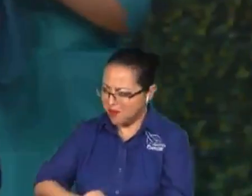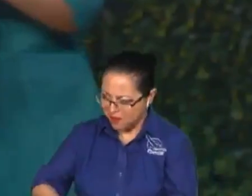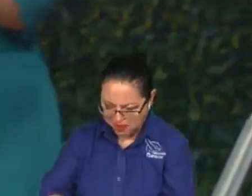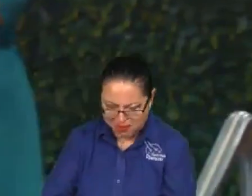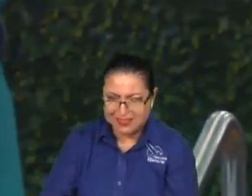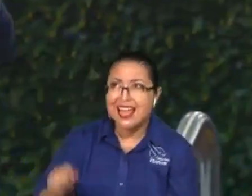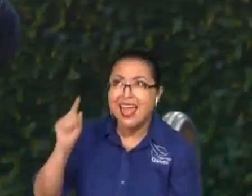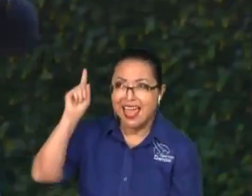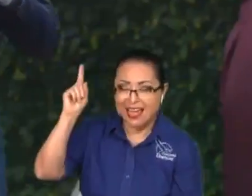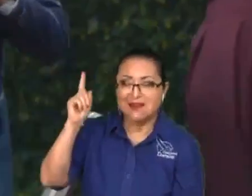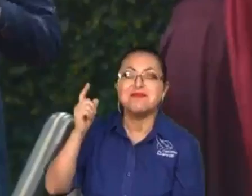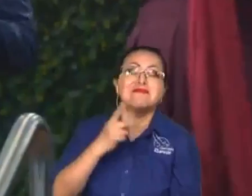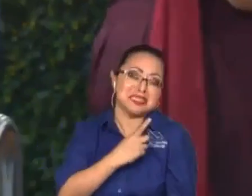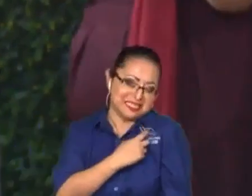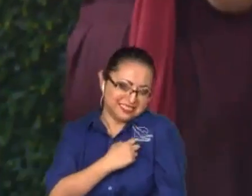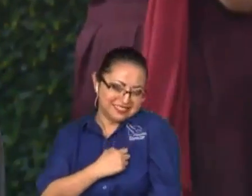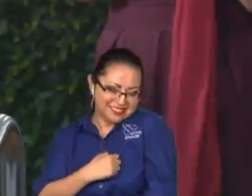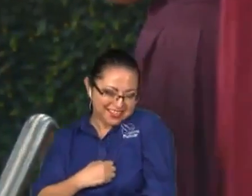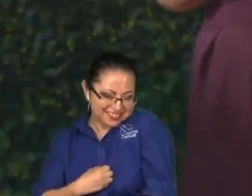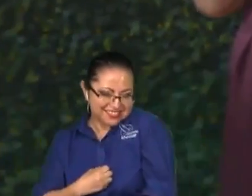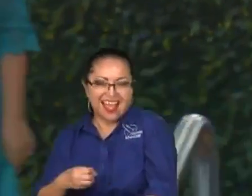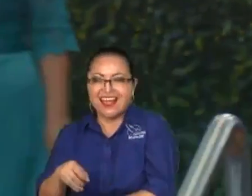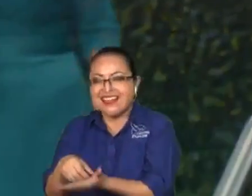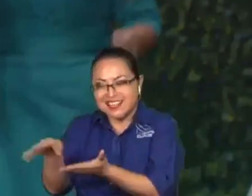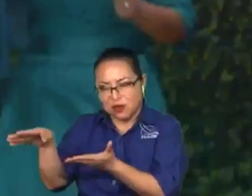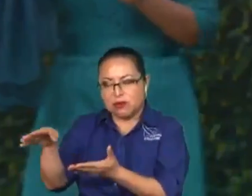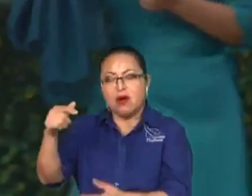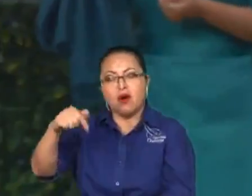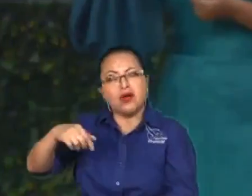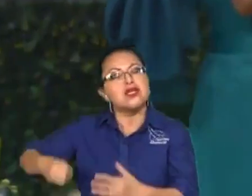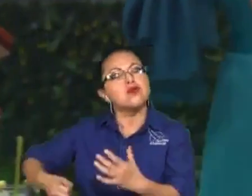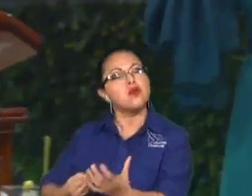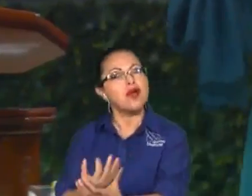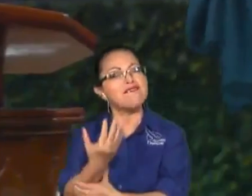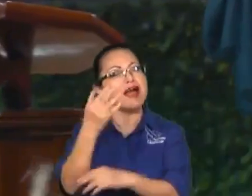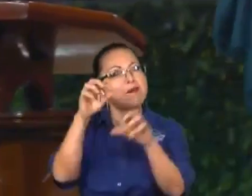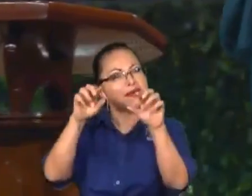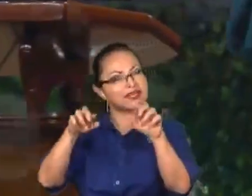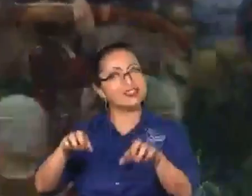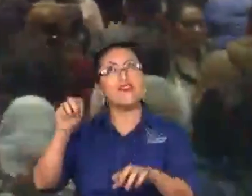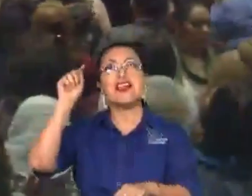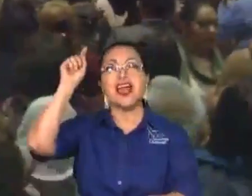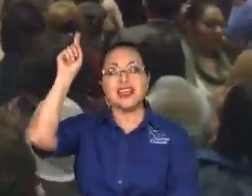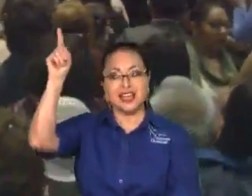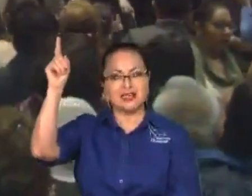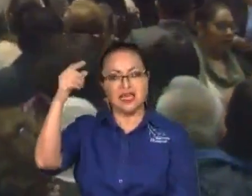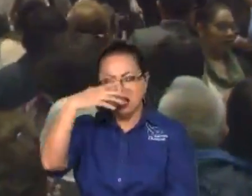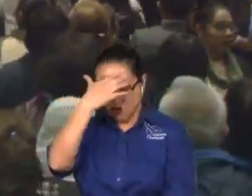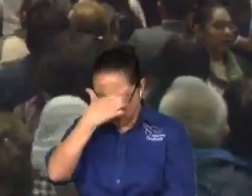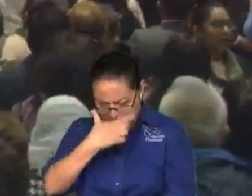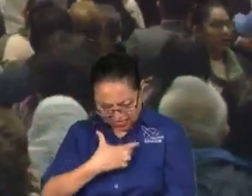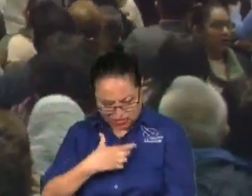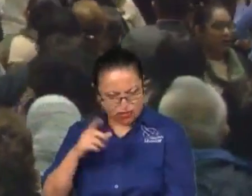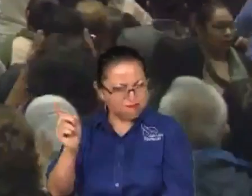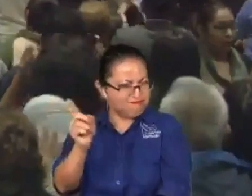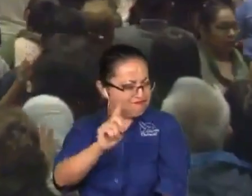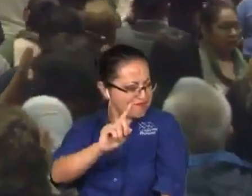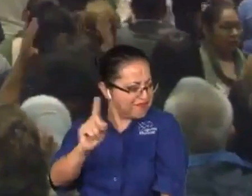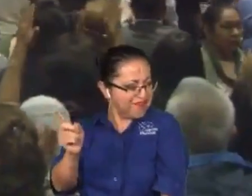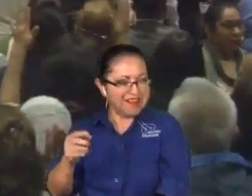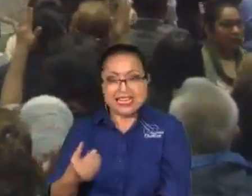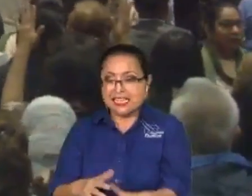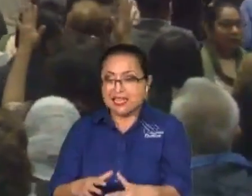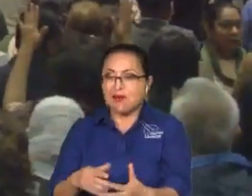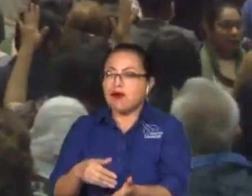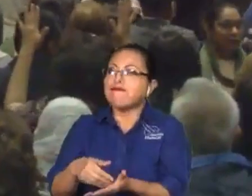mi pasado borró, mi tristeza quitó. Hoy nueva criatura soy en Él. No más condenación, echo fuera